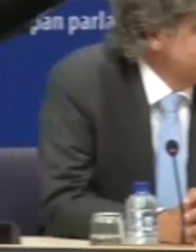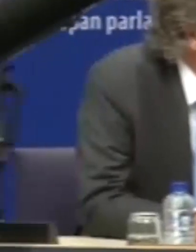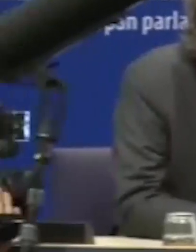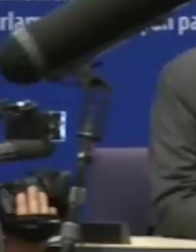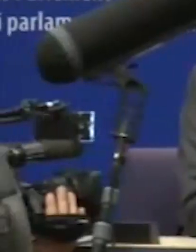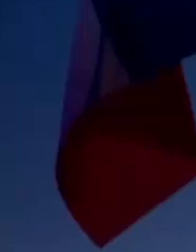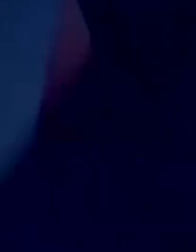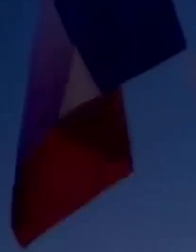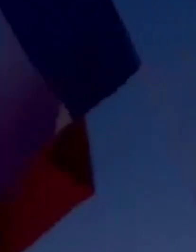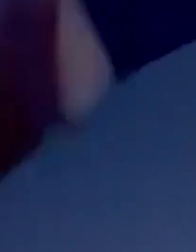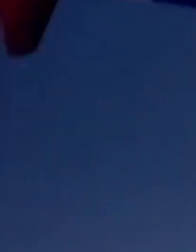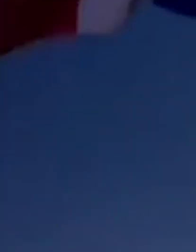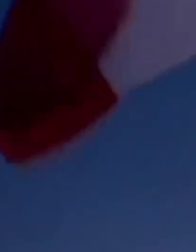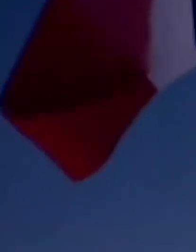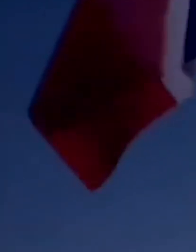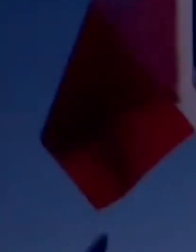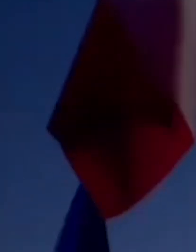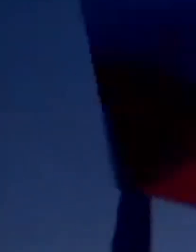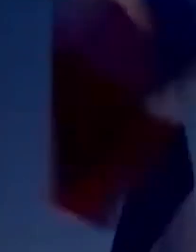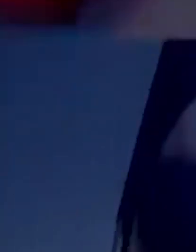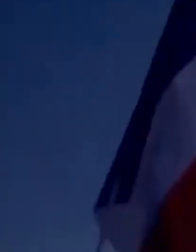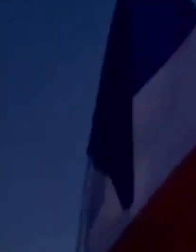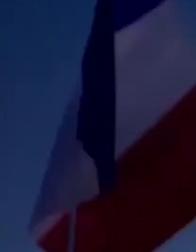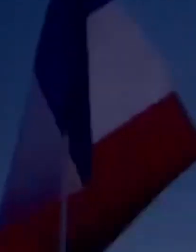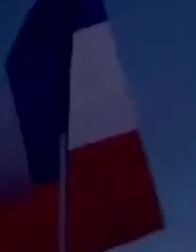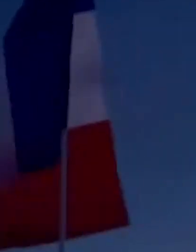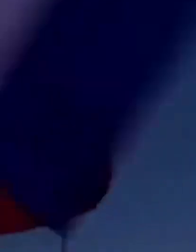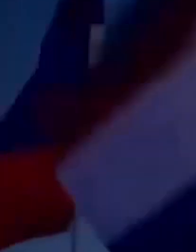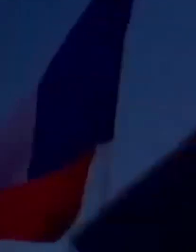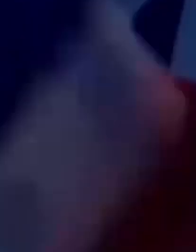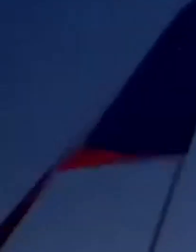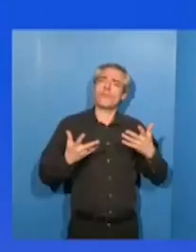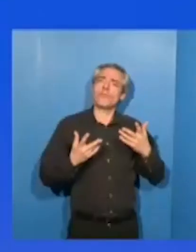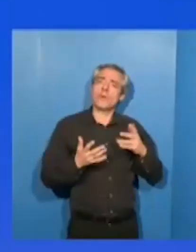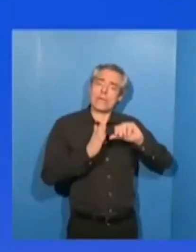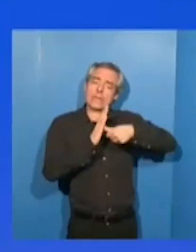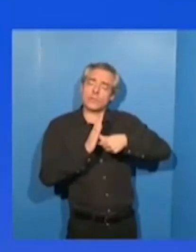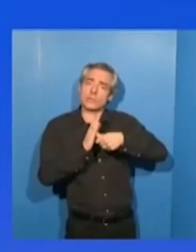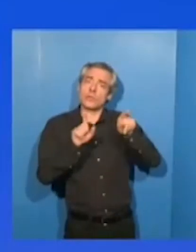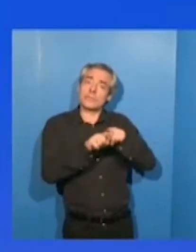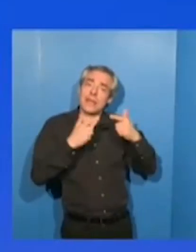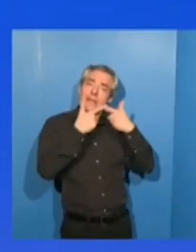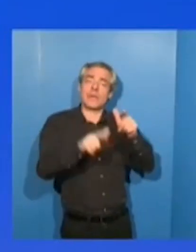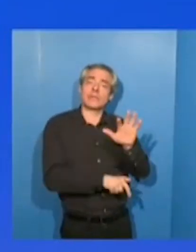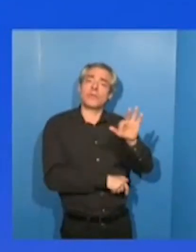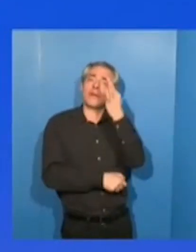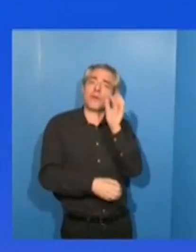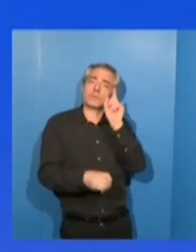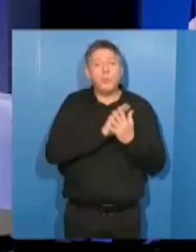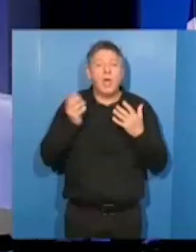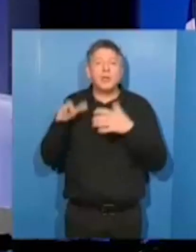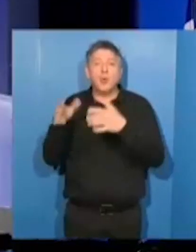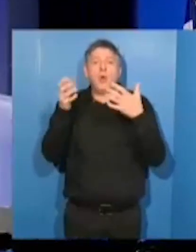decantado. El populismo de derechas está ya en precampaña. Le Pen presentaba a su candidato, Joan